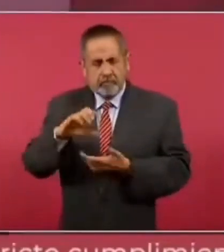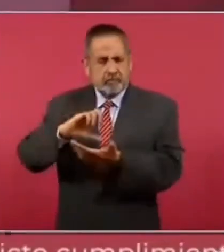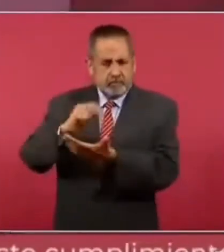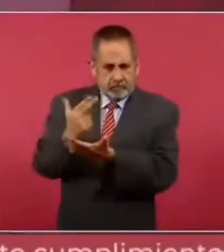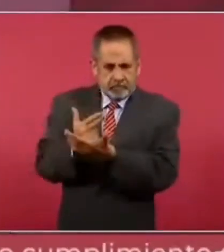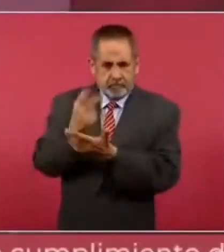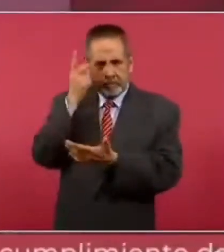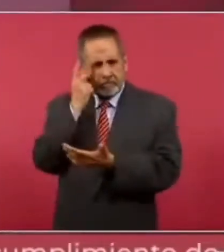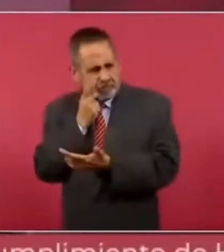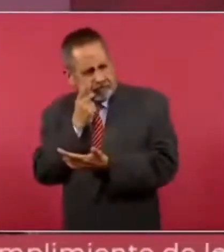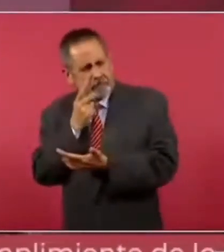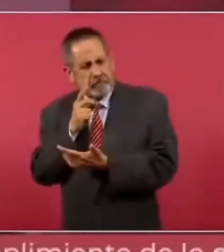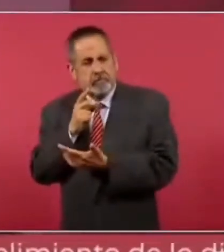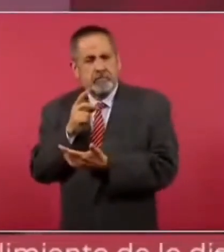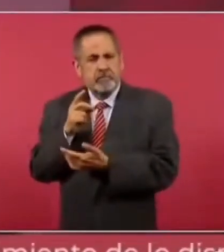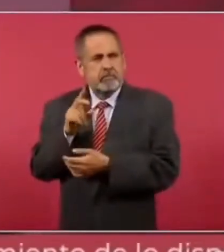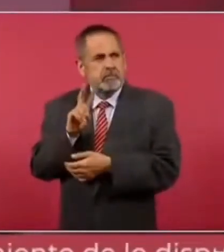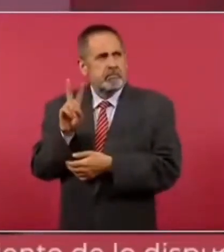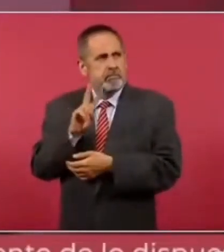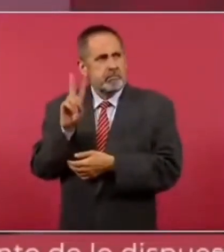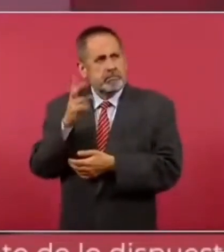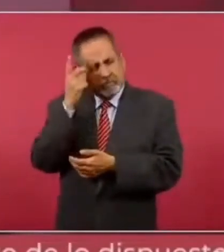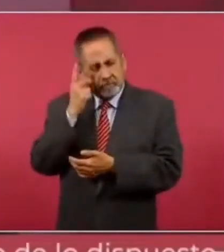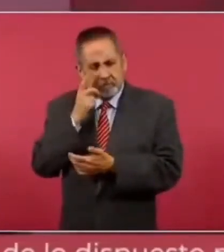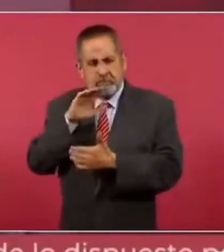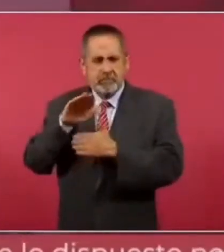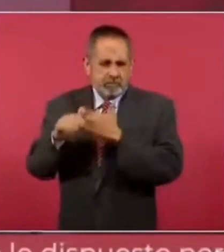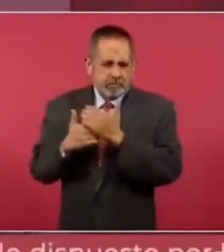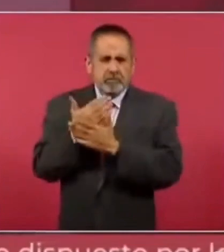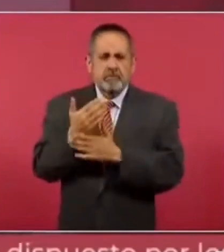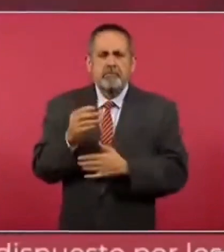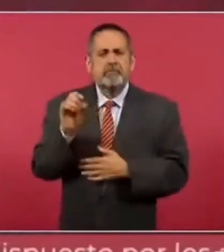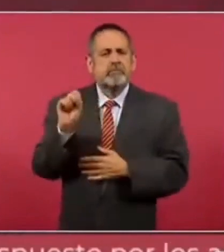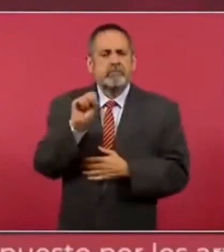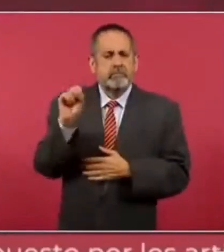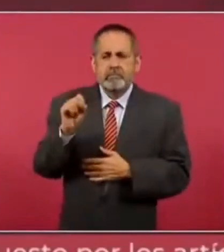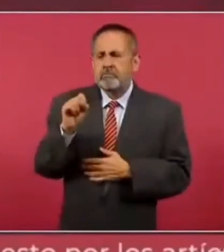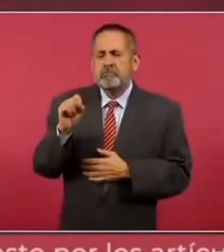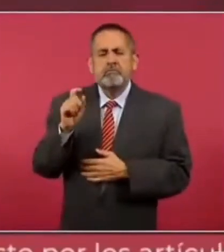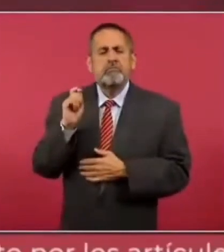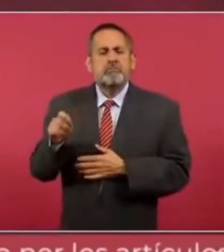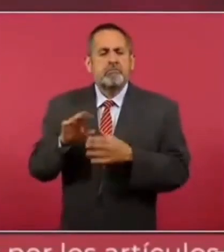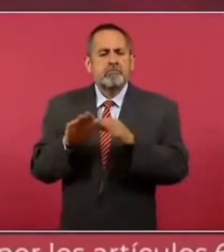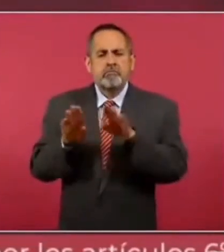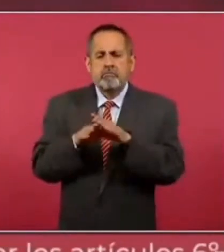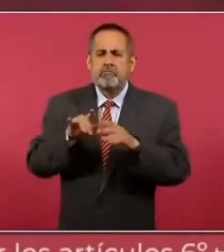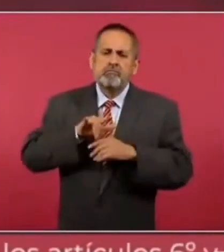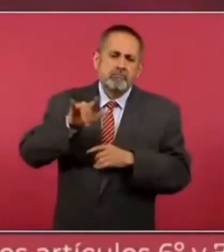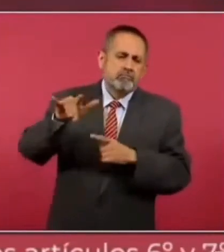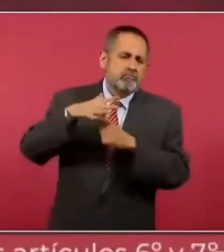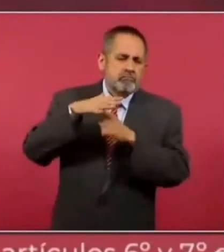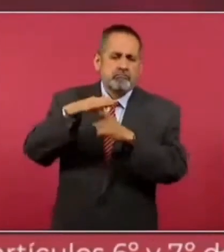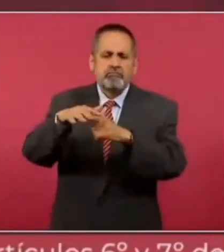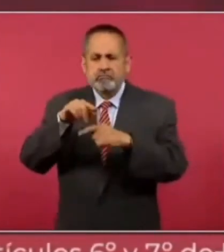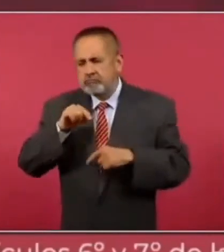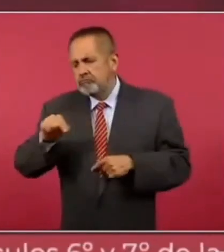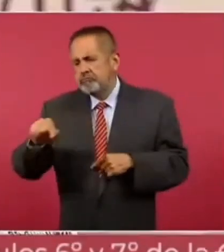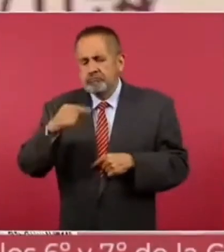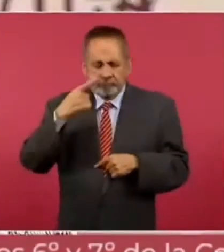Chetumal el viernes. El segundo día fue básicamente sobre vuelos, Cancún,